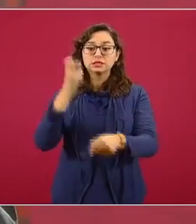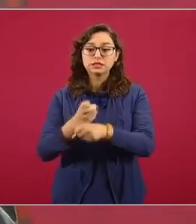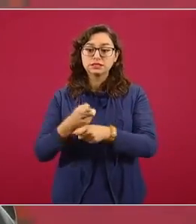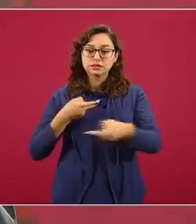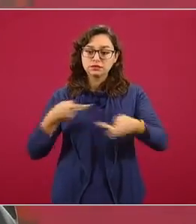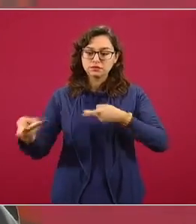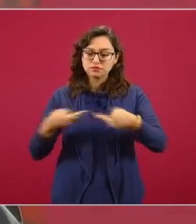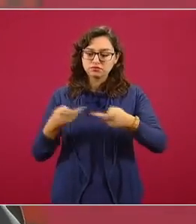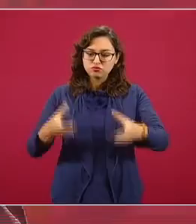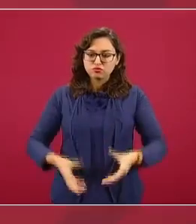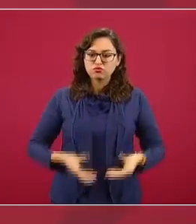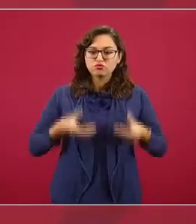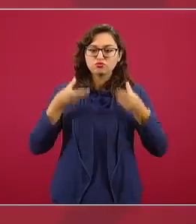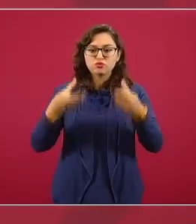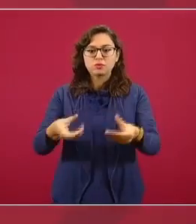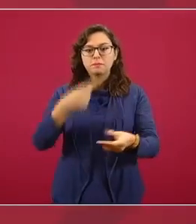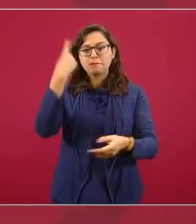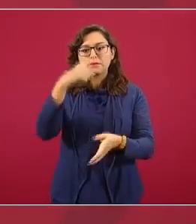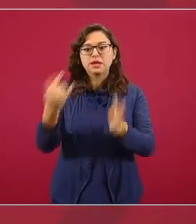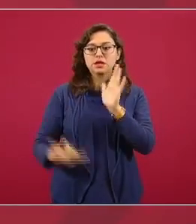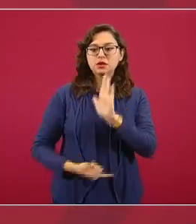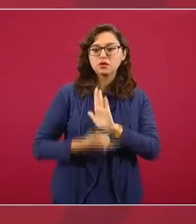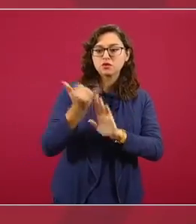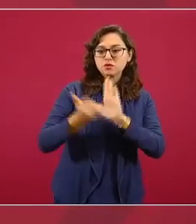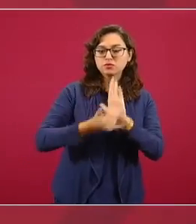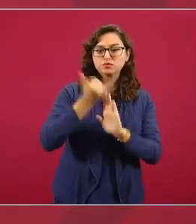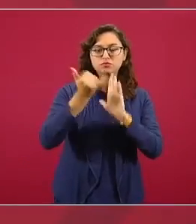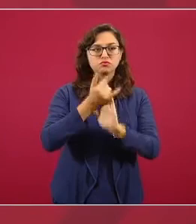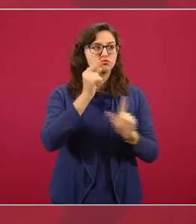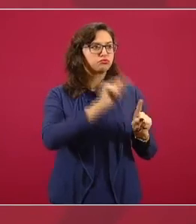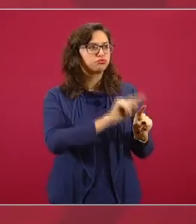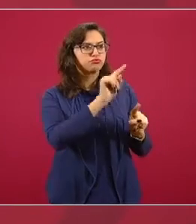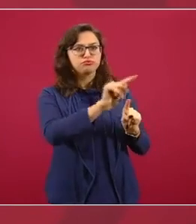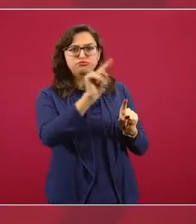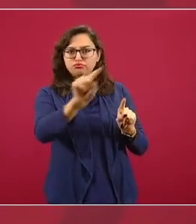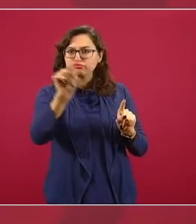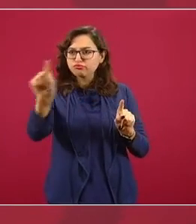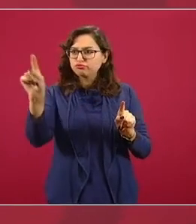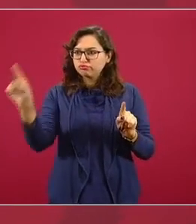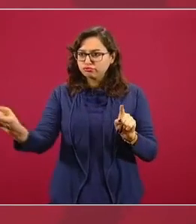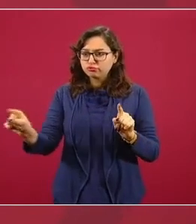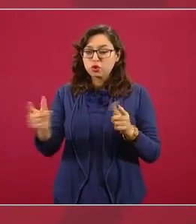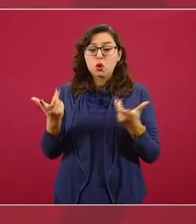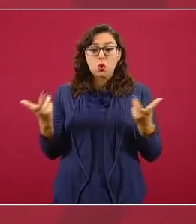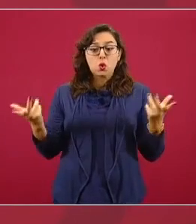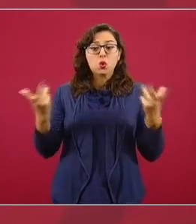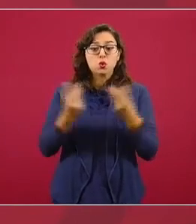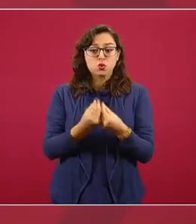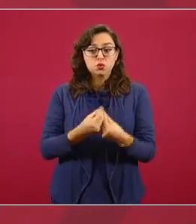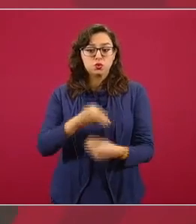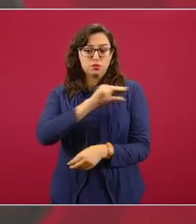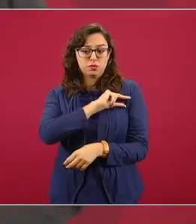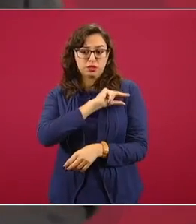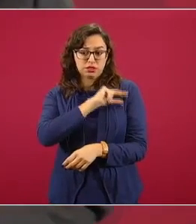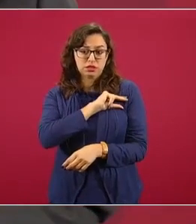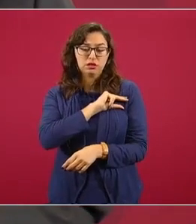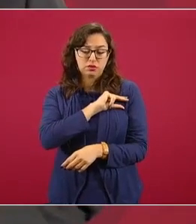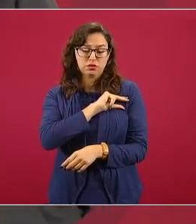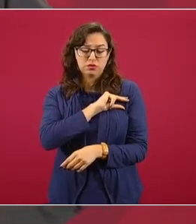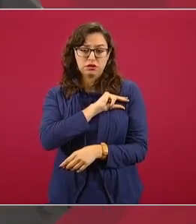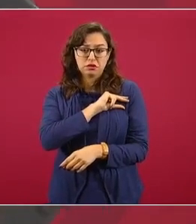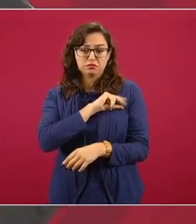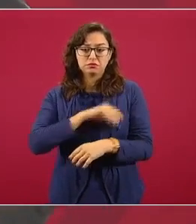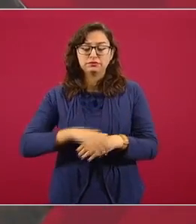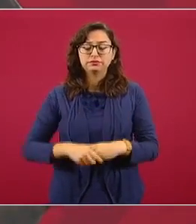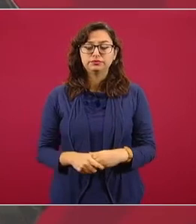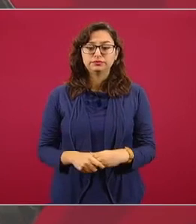de obras de infraestructura que se van a realizar con participación del